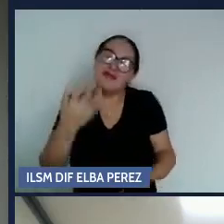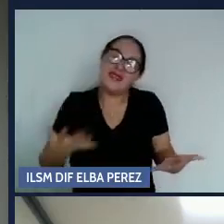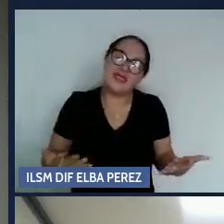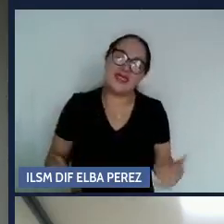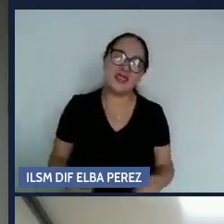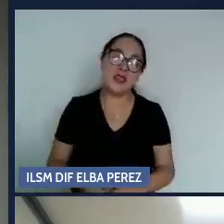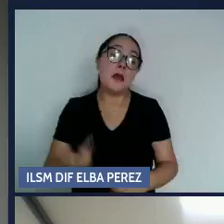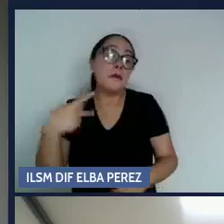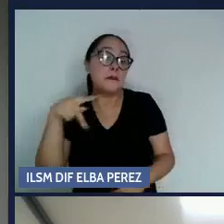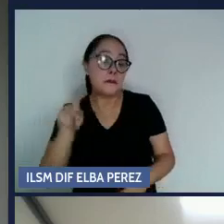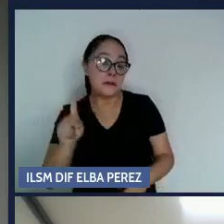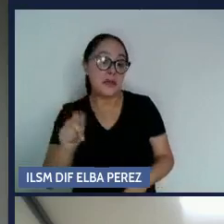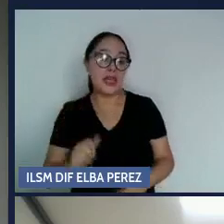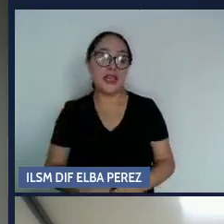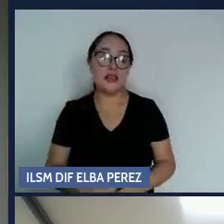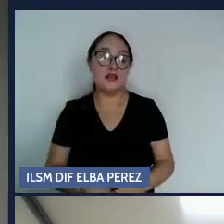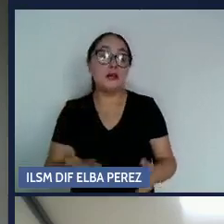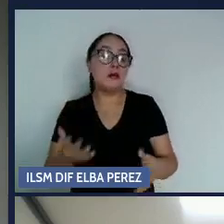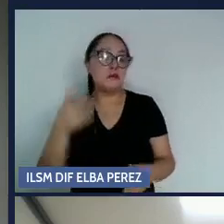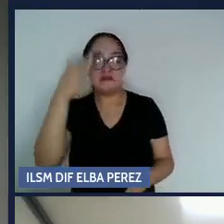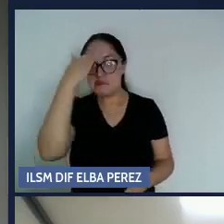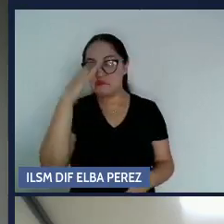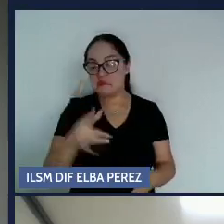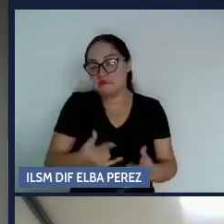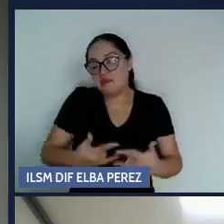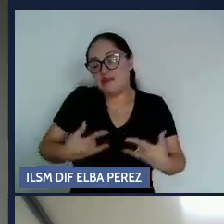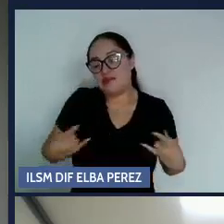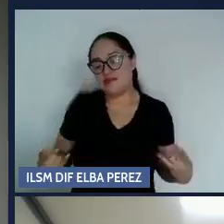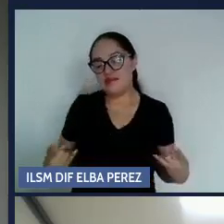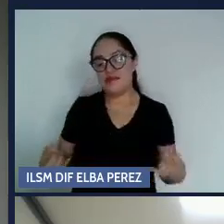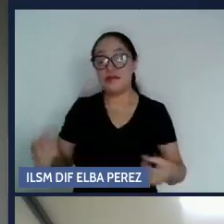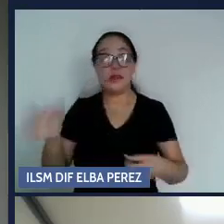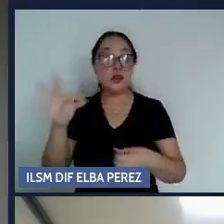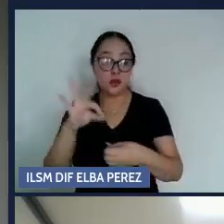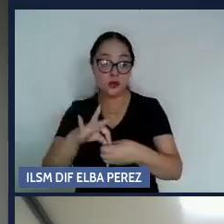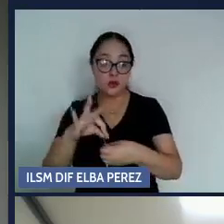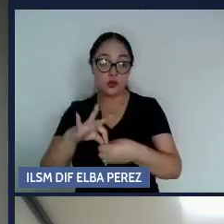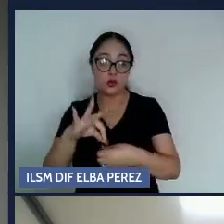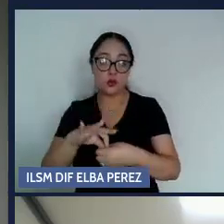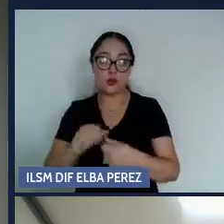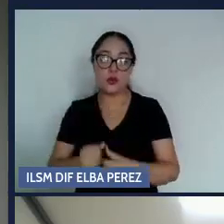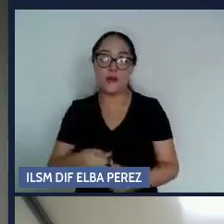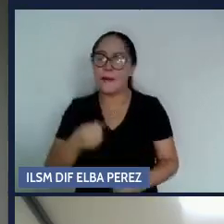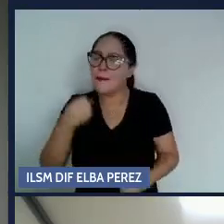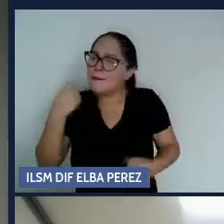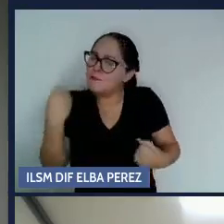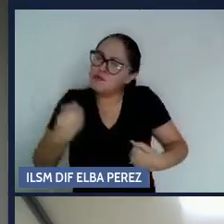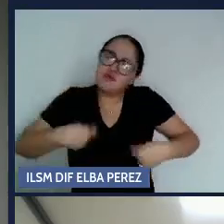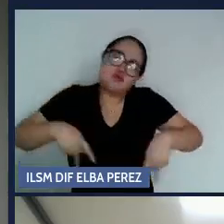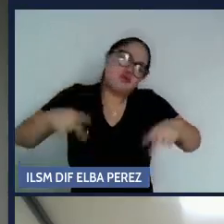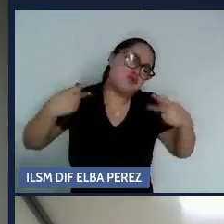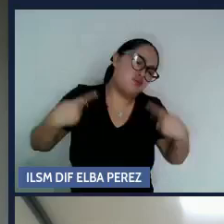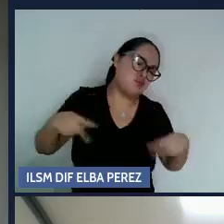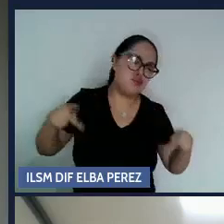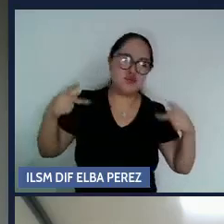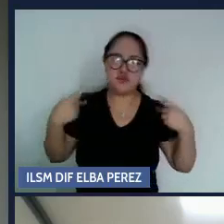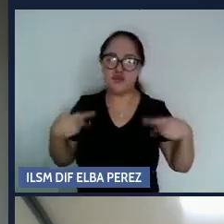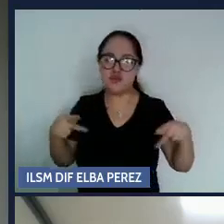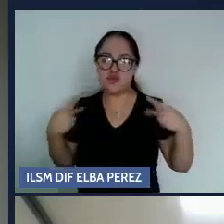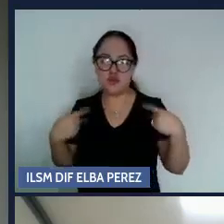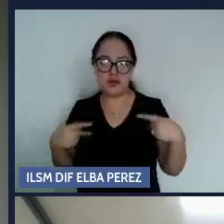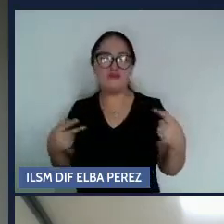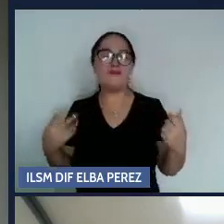nuestra historia electoral nos ha enseñado que muchísimas personas abusan de los programas sociales